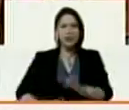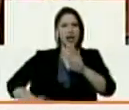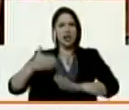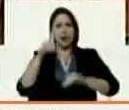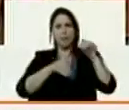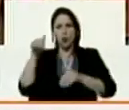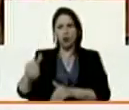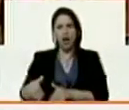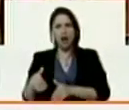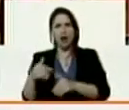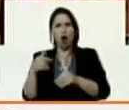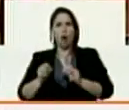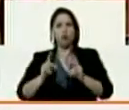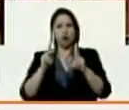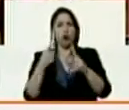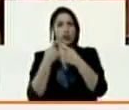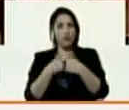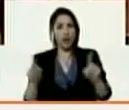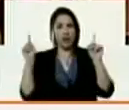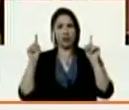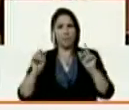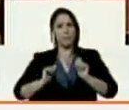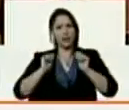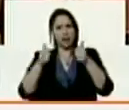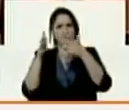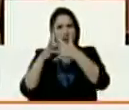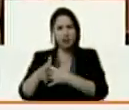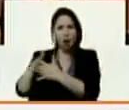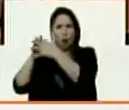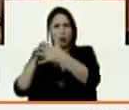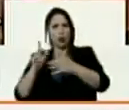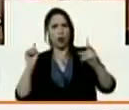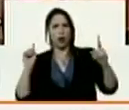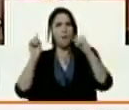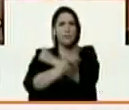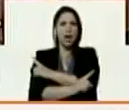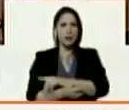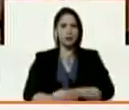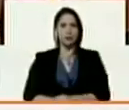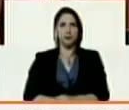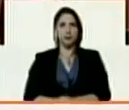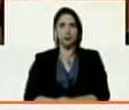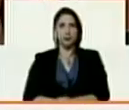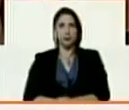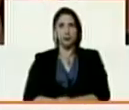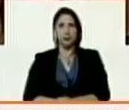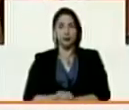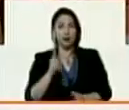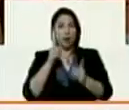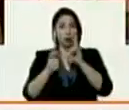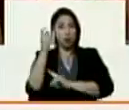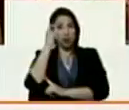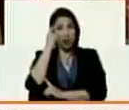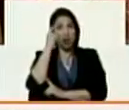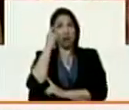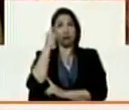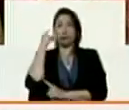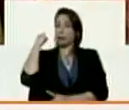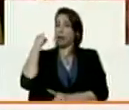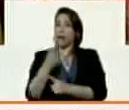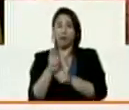una opción distinta, comenzaría Estados Unidos a cambiar. Algún día se van a levantar y tiene que ser